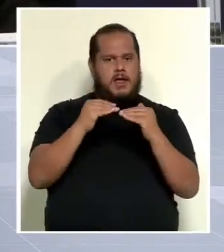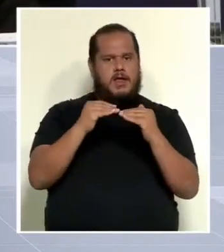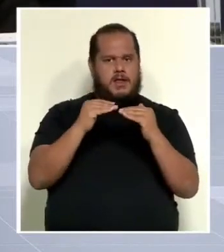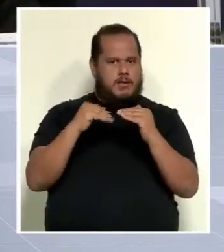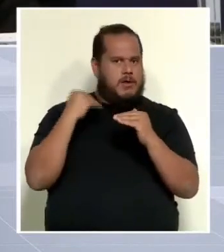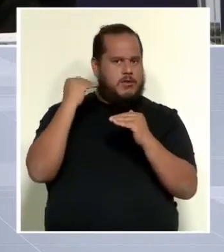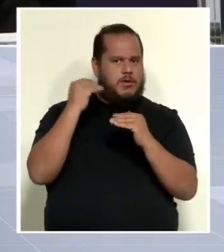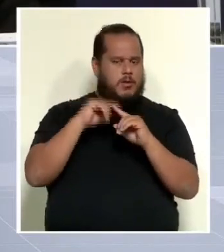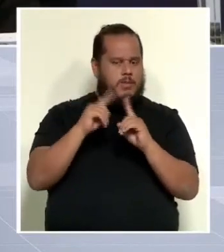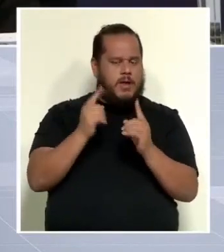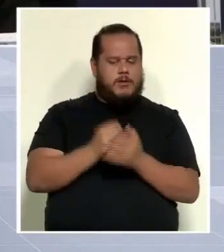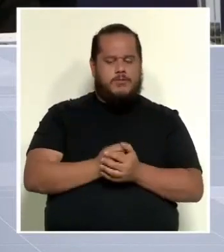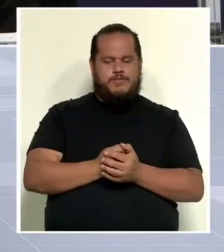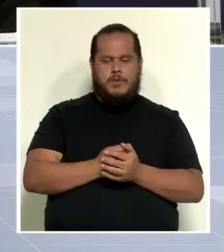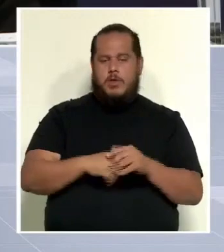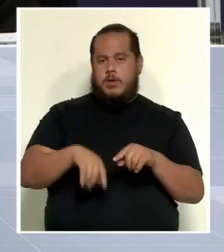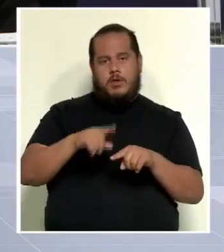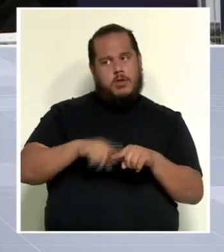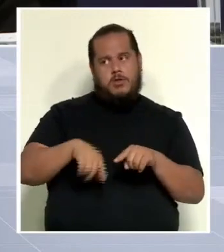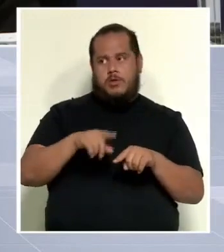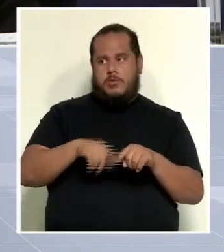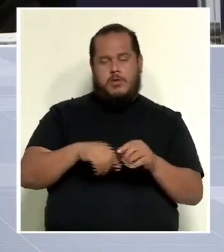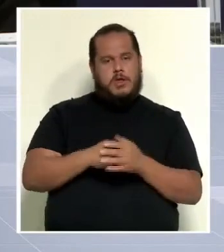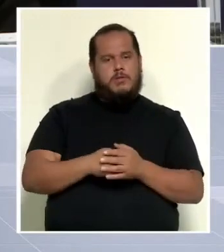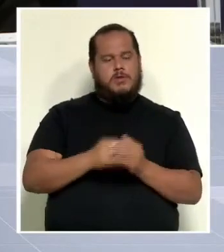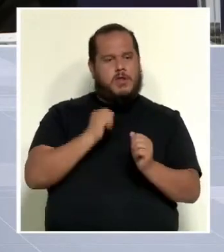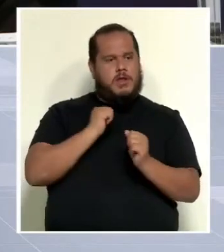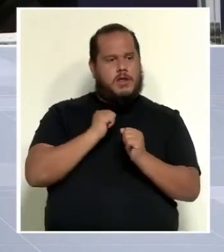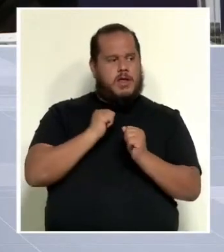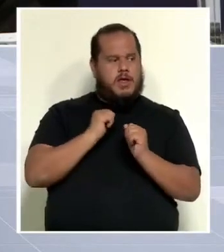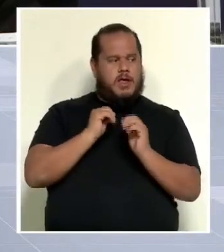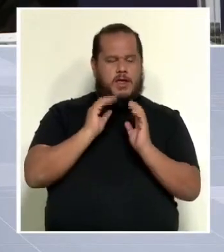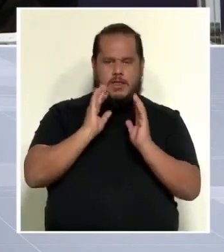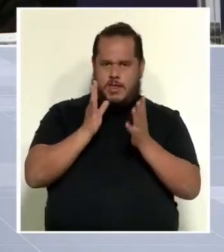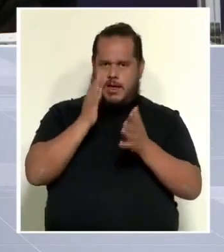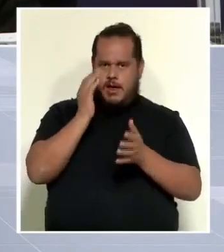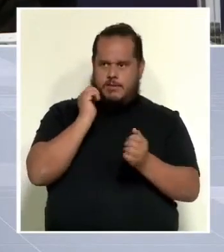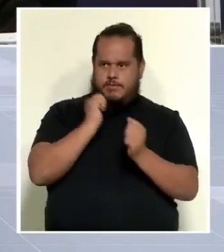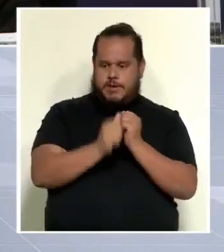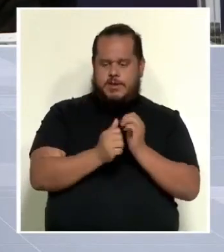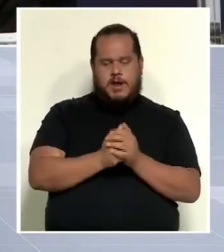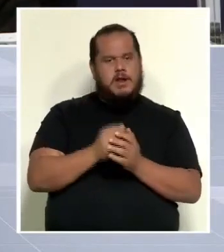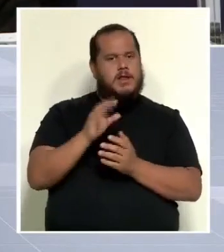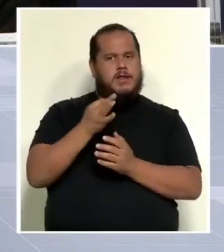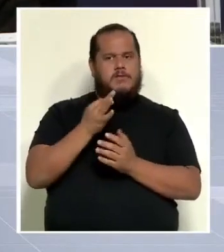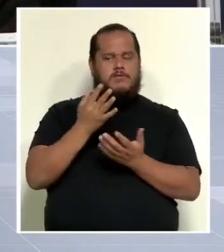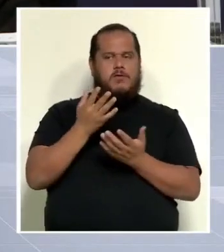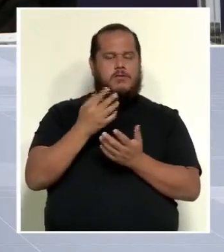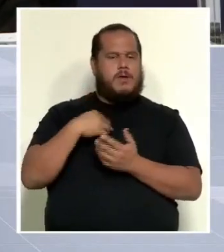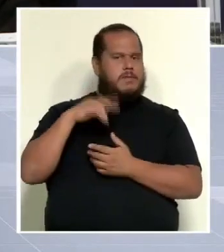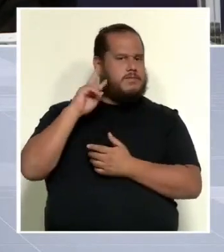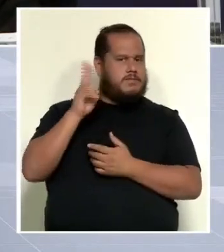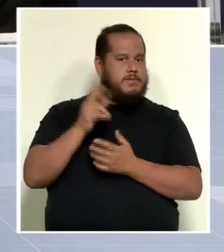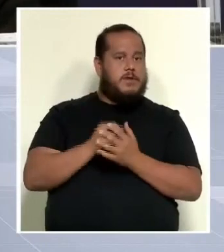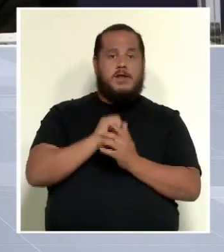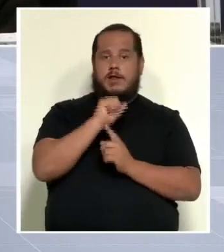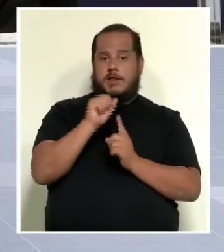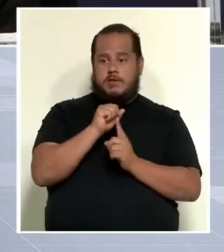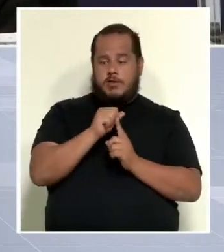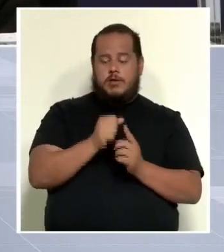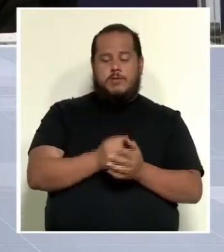superior, pero no podemos dejar pasar, ¿verdad?, de manera desapercibida el hecho de